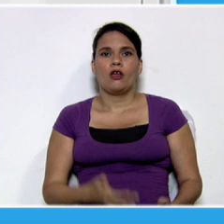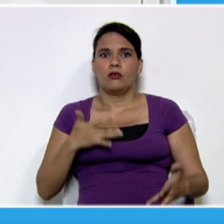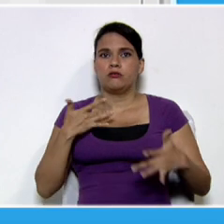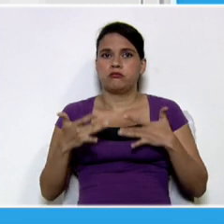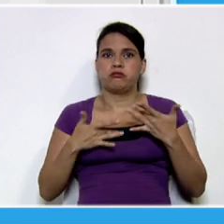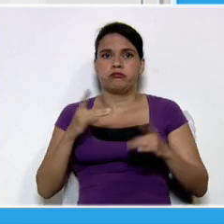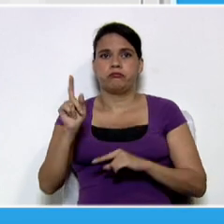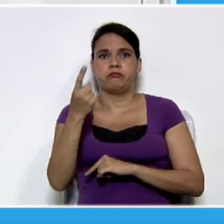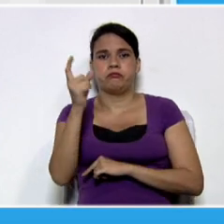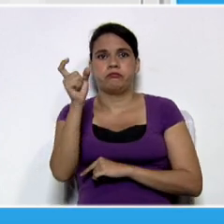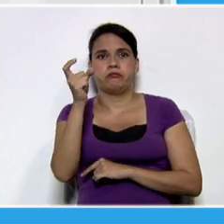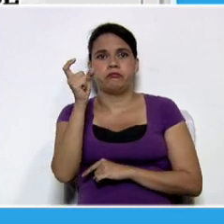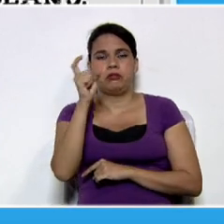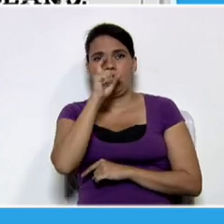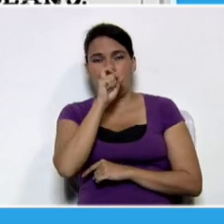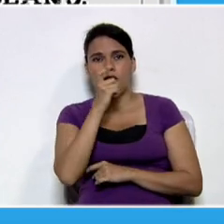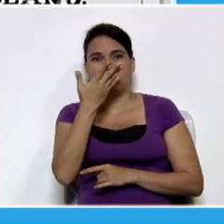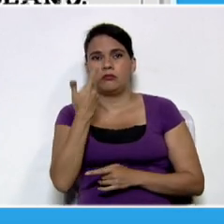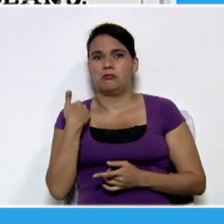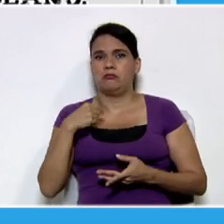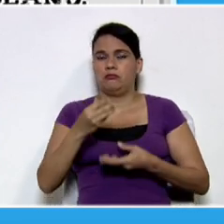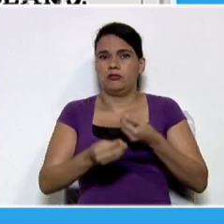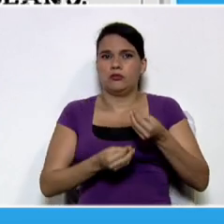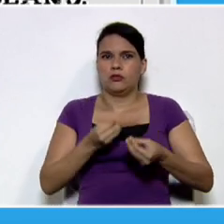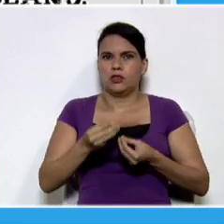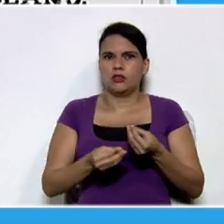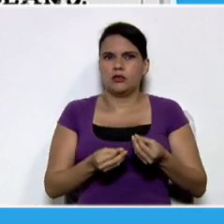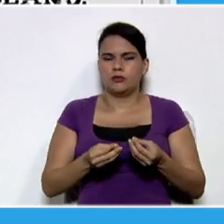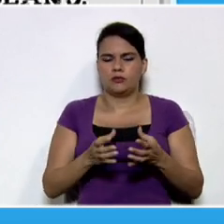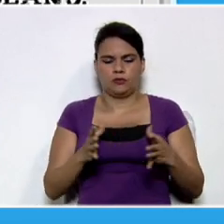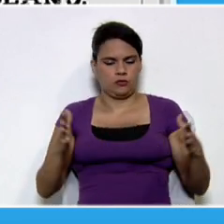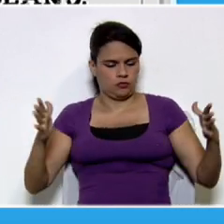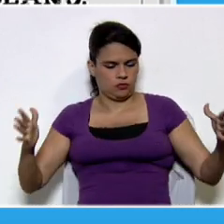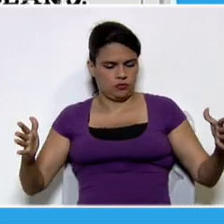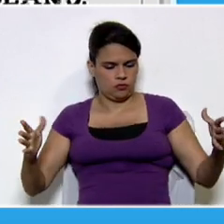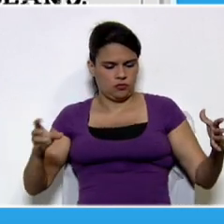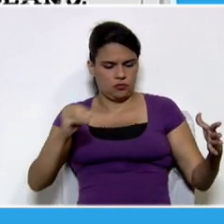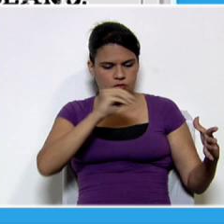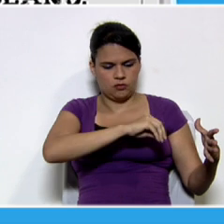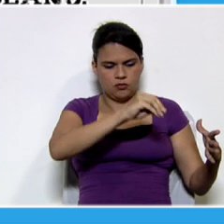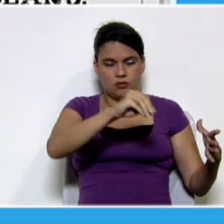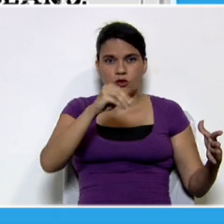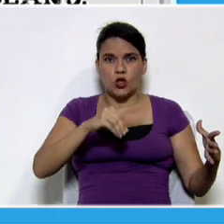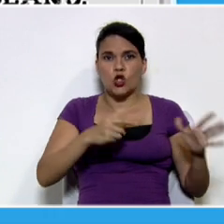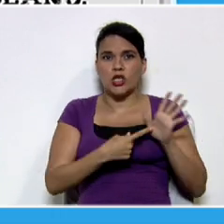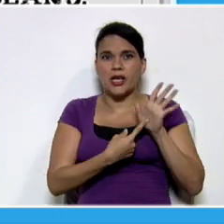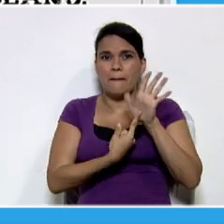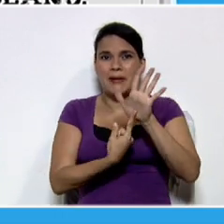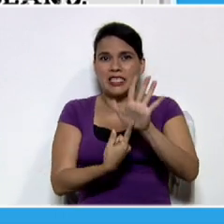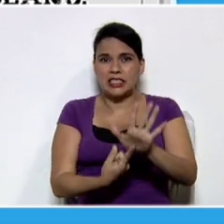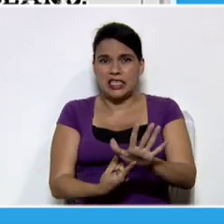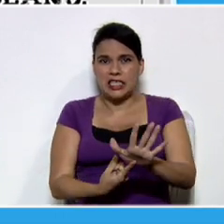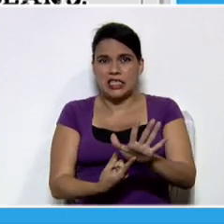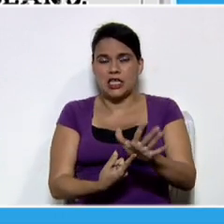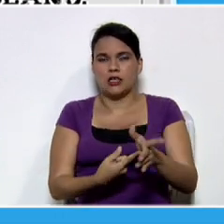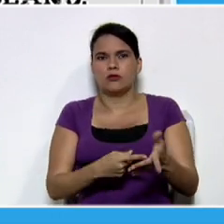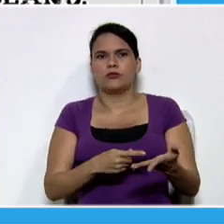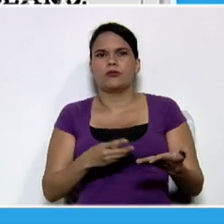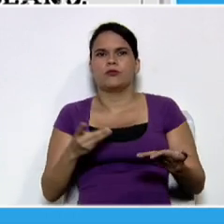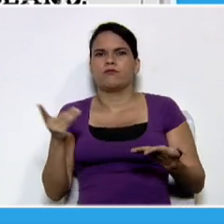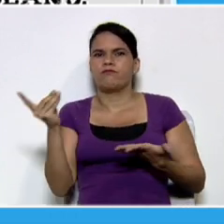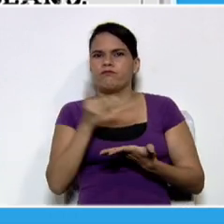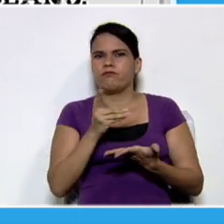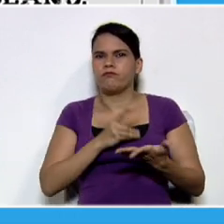Patrimonio para primer año deberás elaborar una maqueta donde representes un jeroglífico venezolano. Sí,